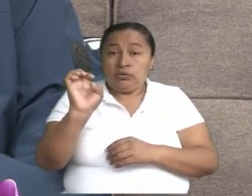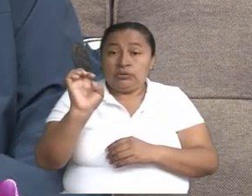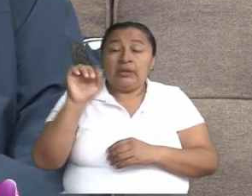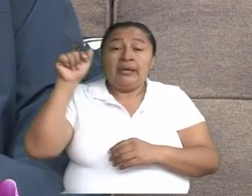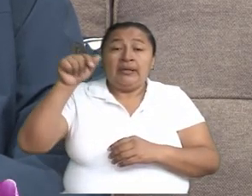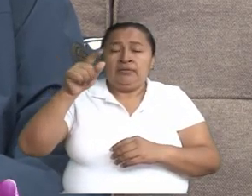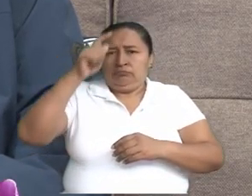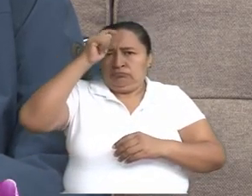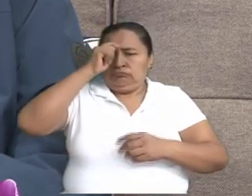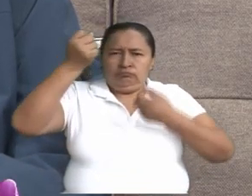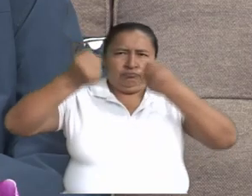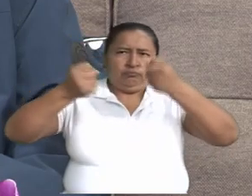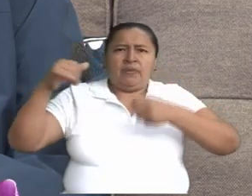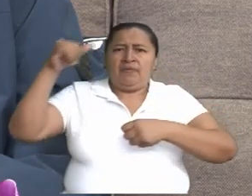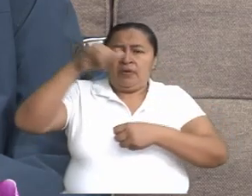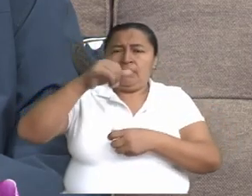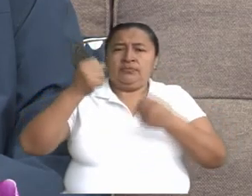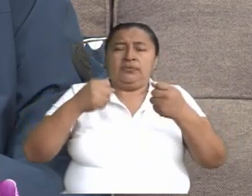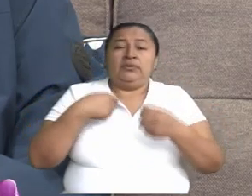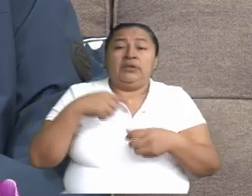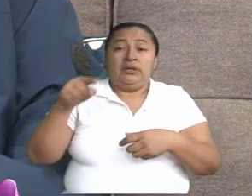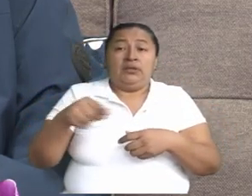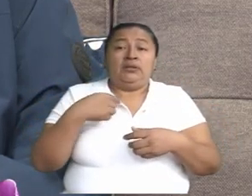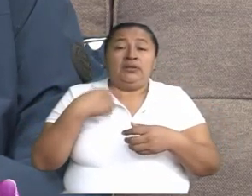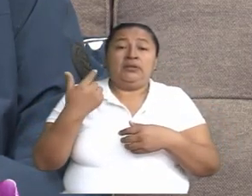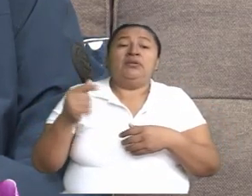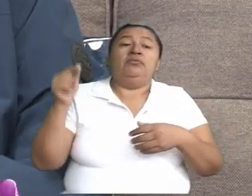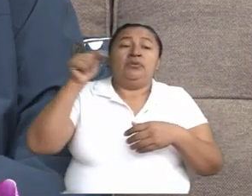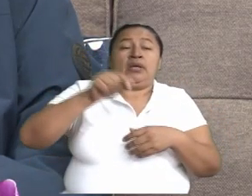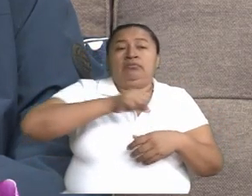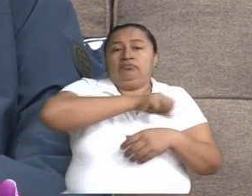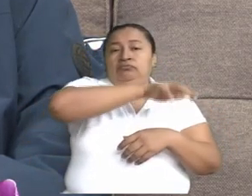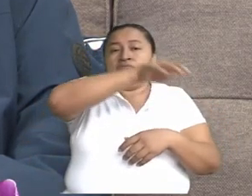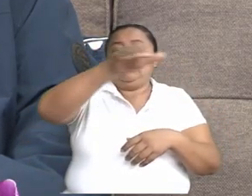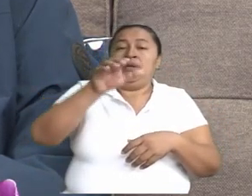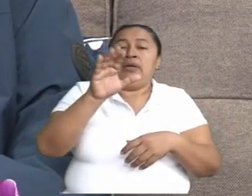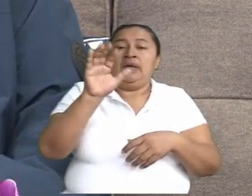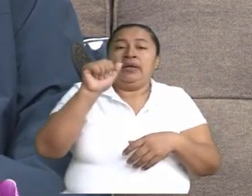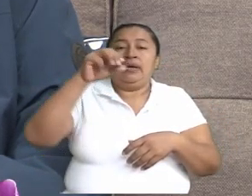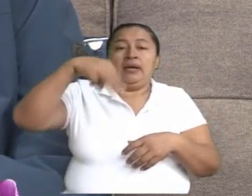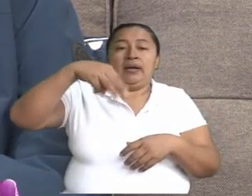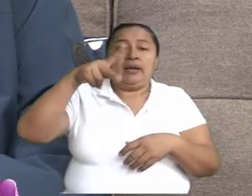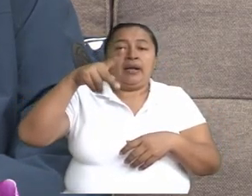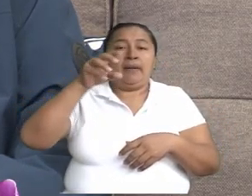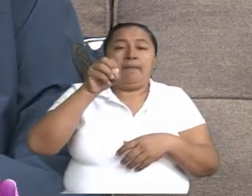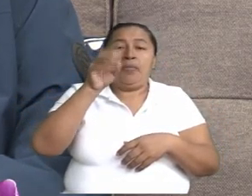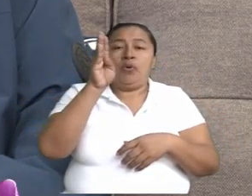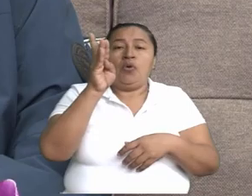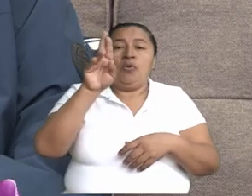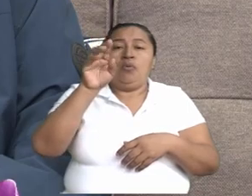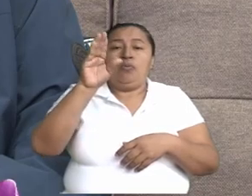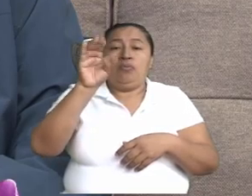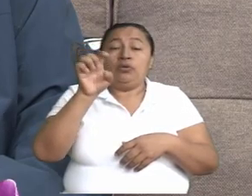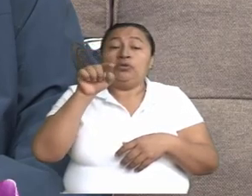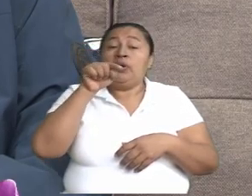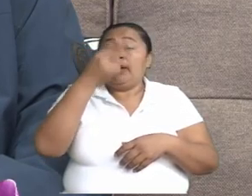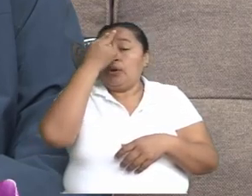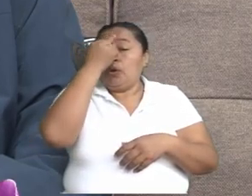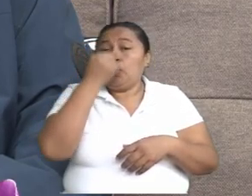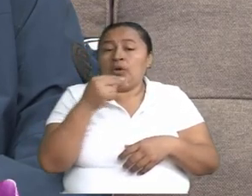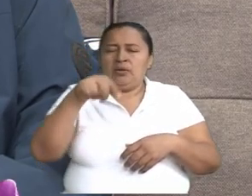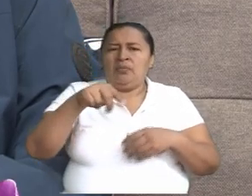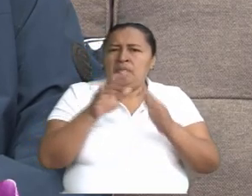norteamericana, que decidieron ponerle Campo Bruce en honor al capitán Bruce